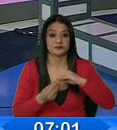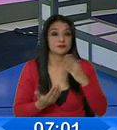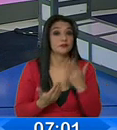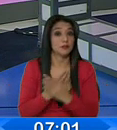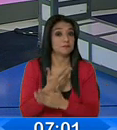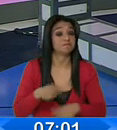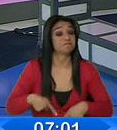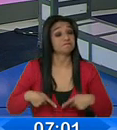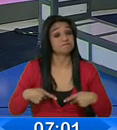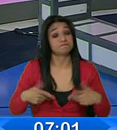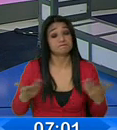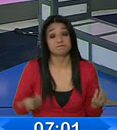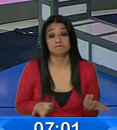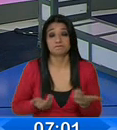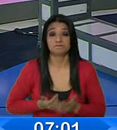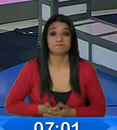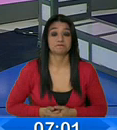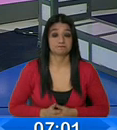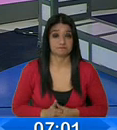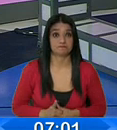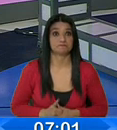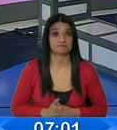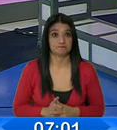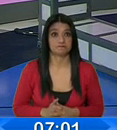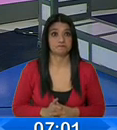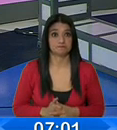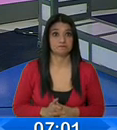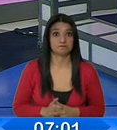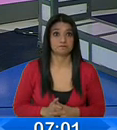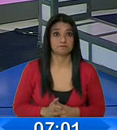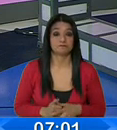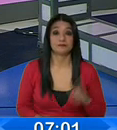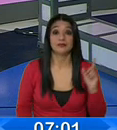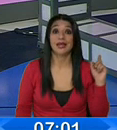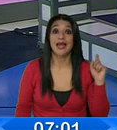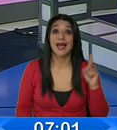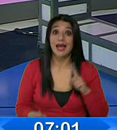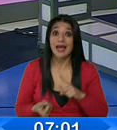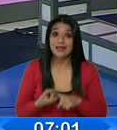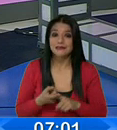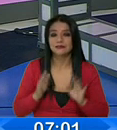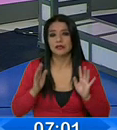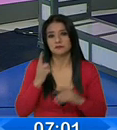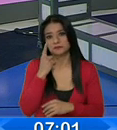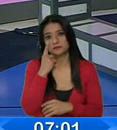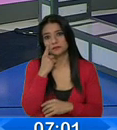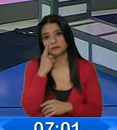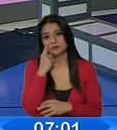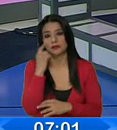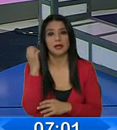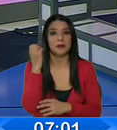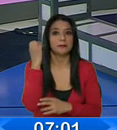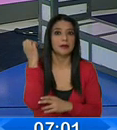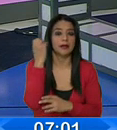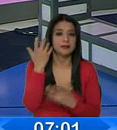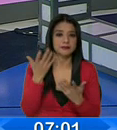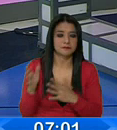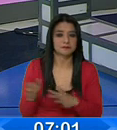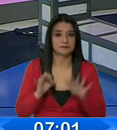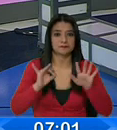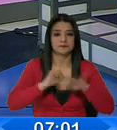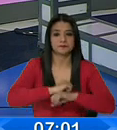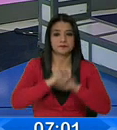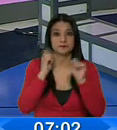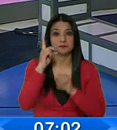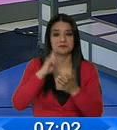nueva vida que nos toca tener. Bueno, por lo menos hasta que vayamos agarrando los ritmos, como se dicen los médicos. 7:01 de la mañana,